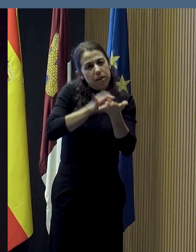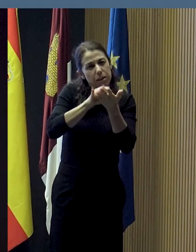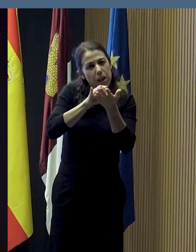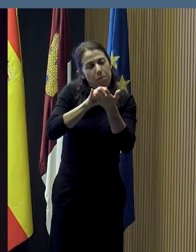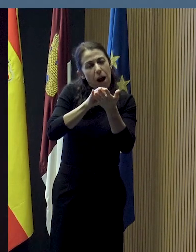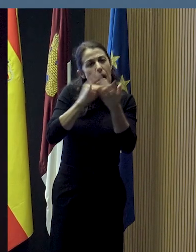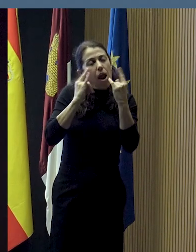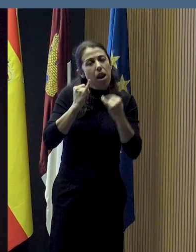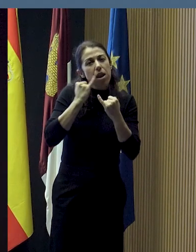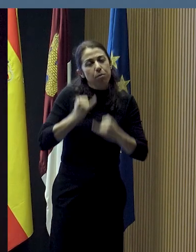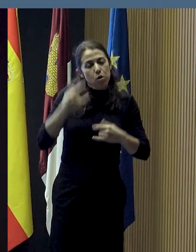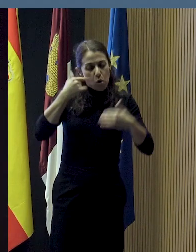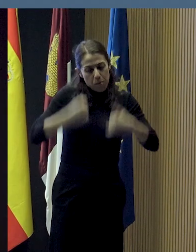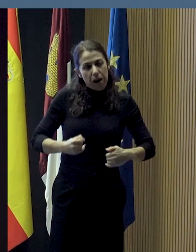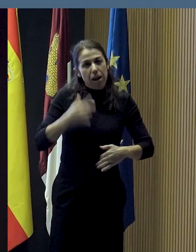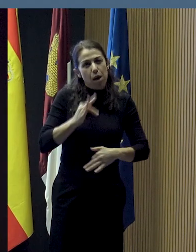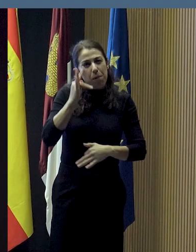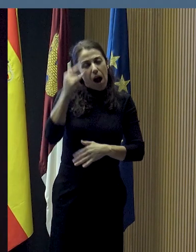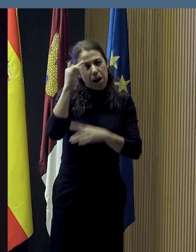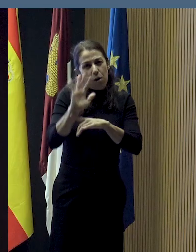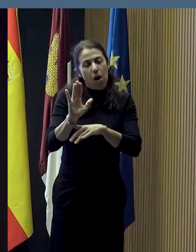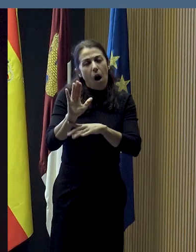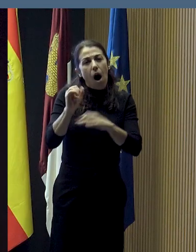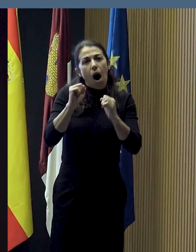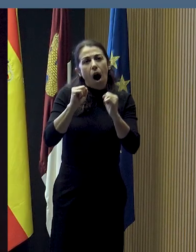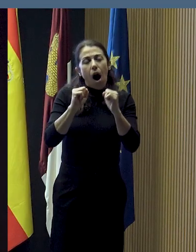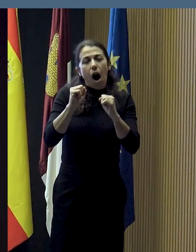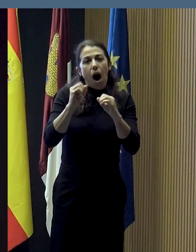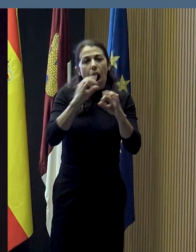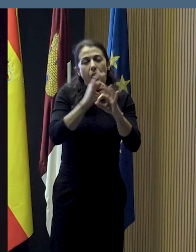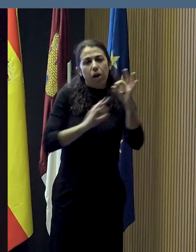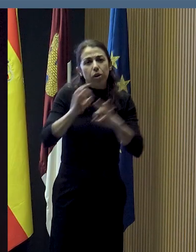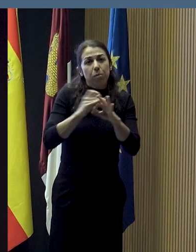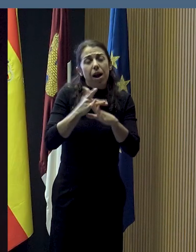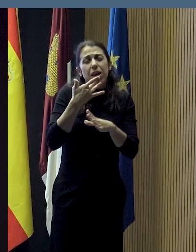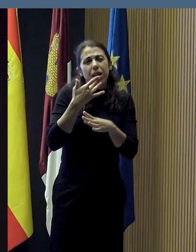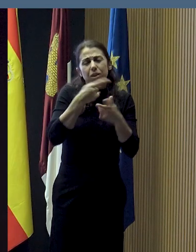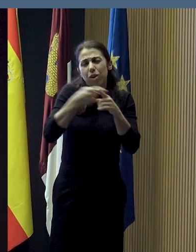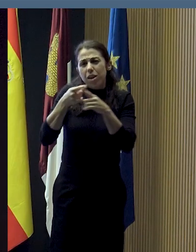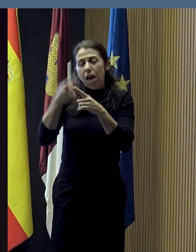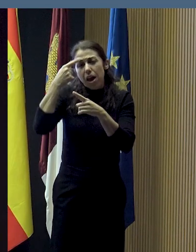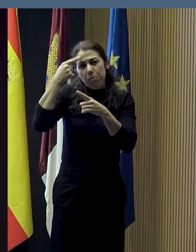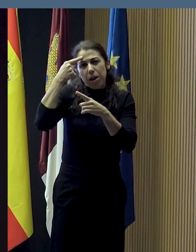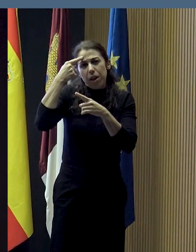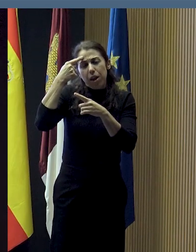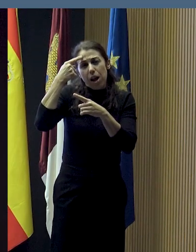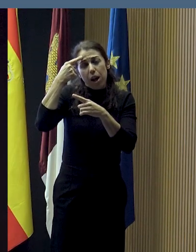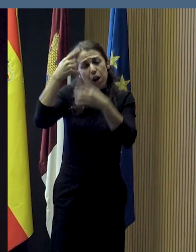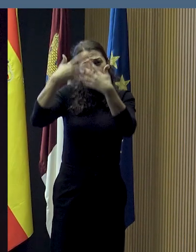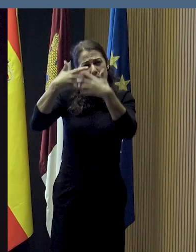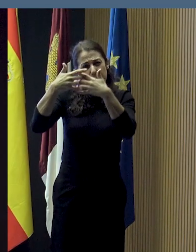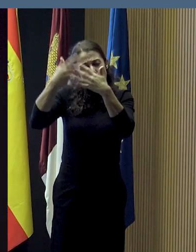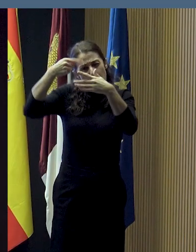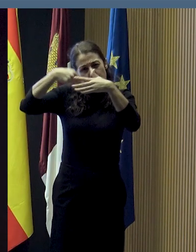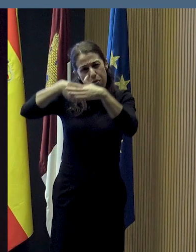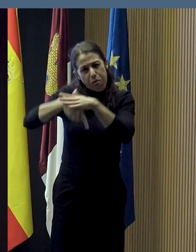humano, la neuroanatomía y los mecanismos moleculares asociados al envejecimiento cerebral. Ha trabajado en centros